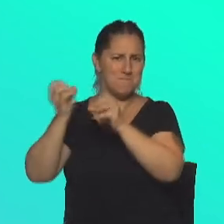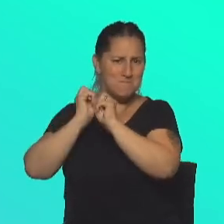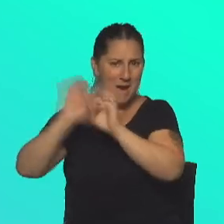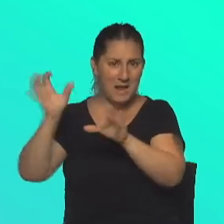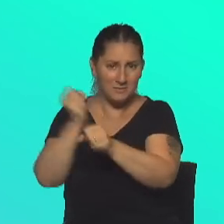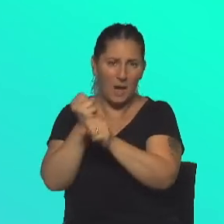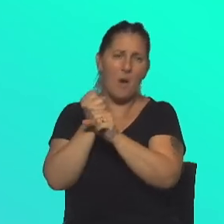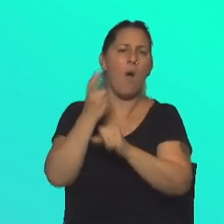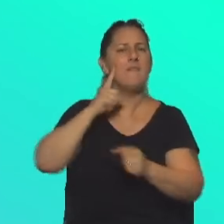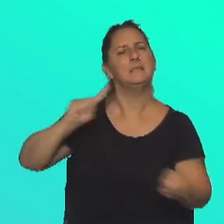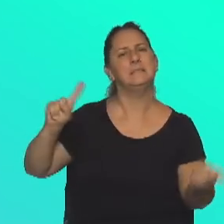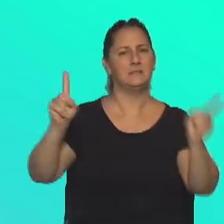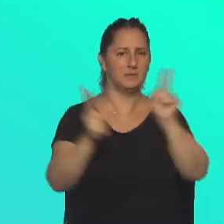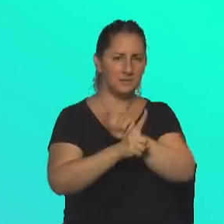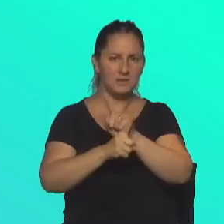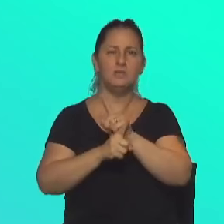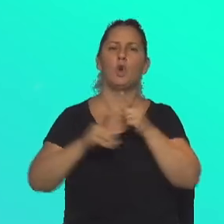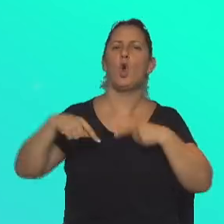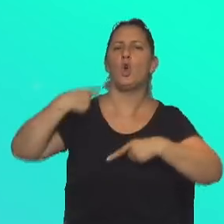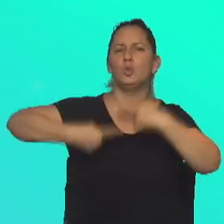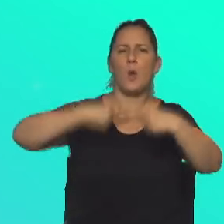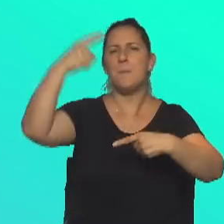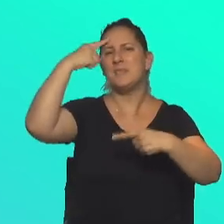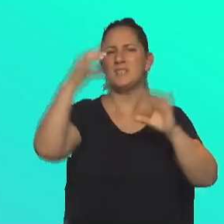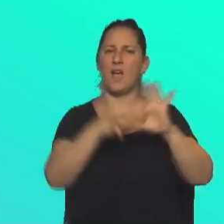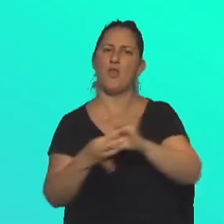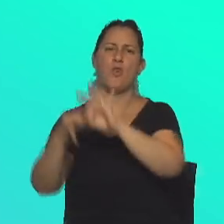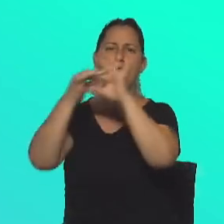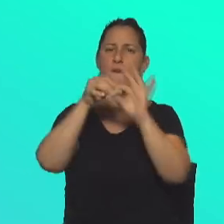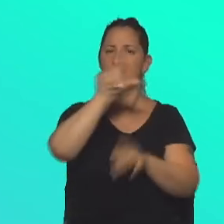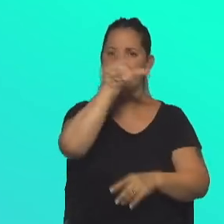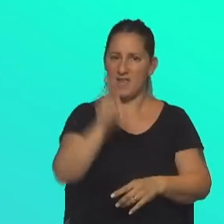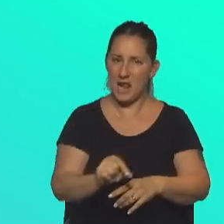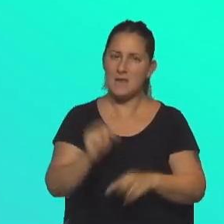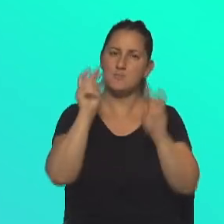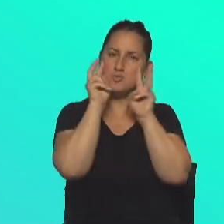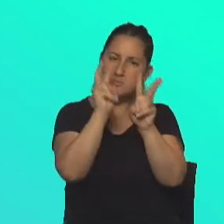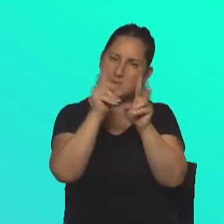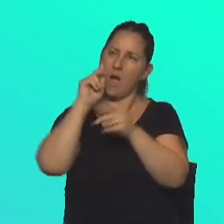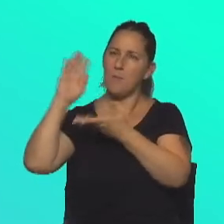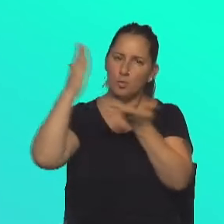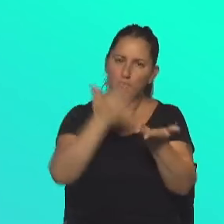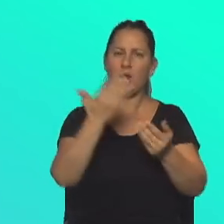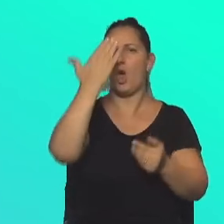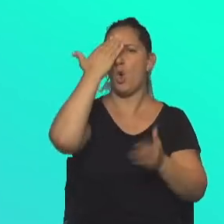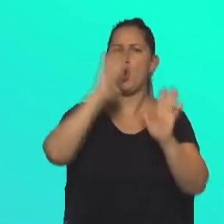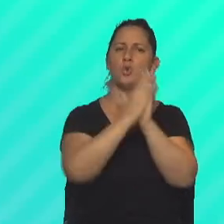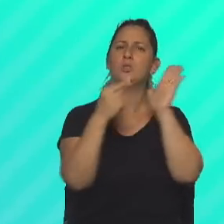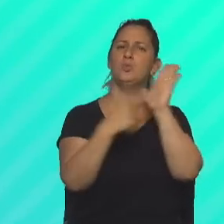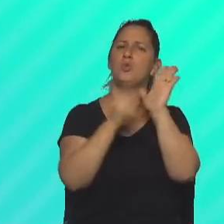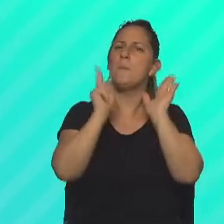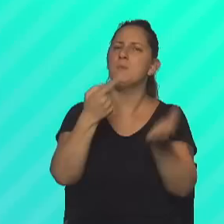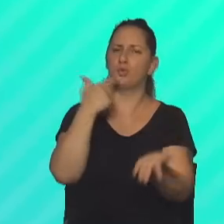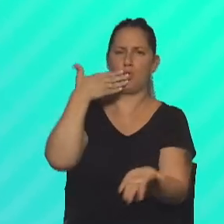y retomar la senda del federalismo, observando y haciendo observar la Constitución como he jurado